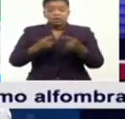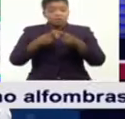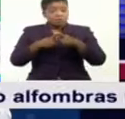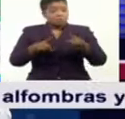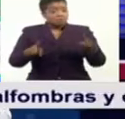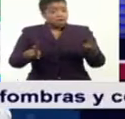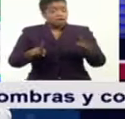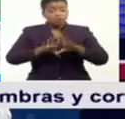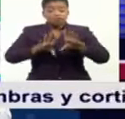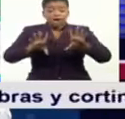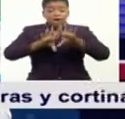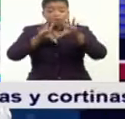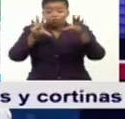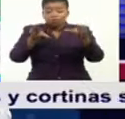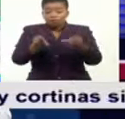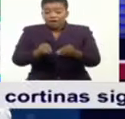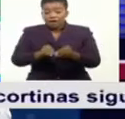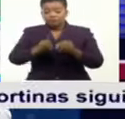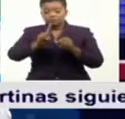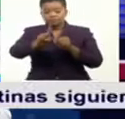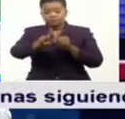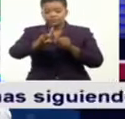se acumulan